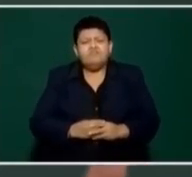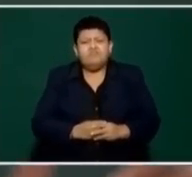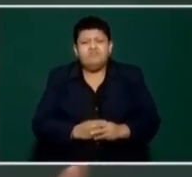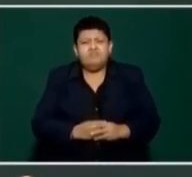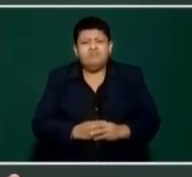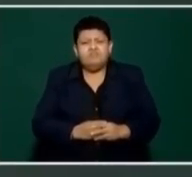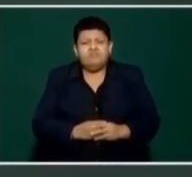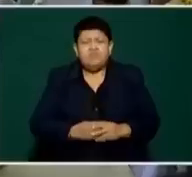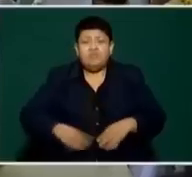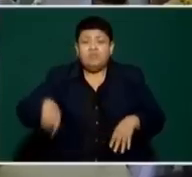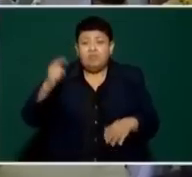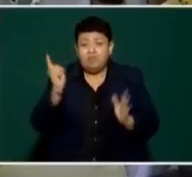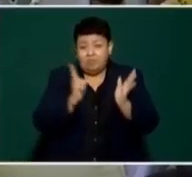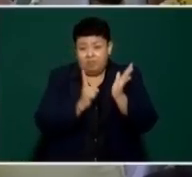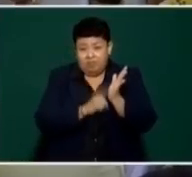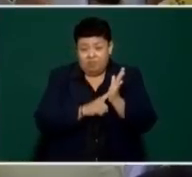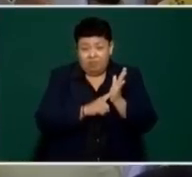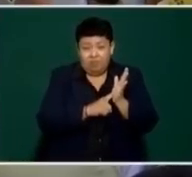Desde